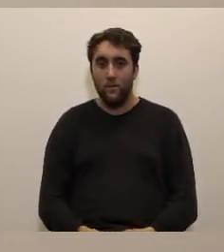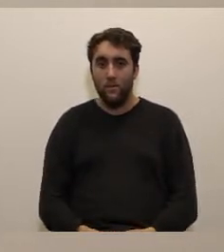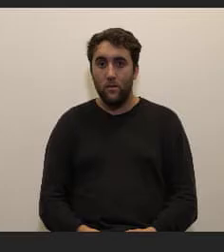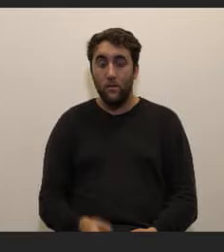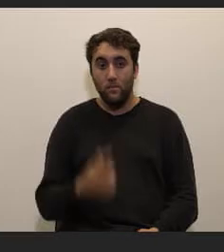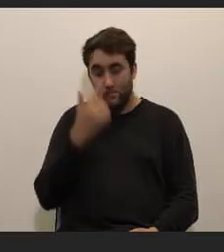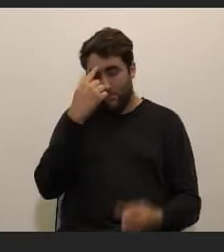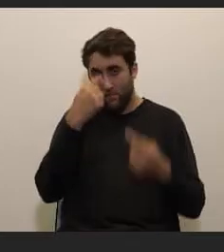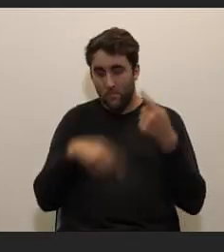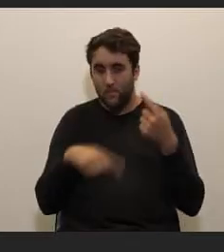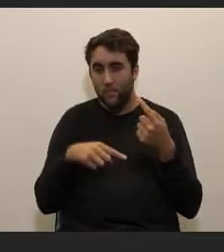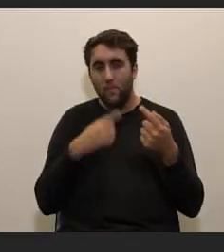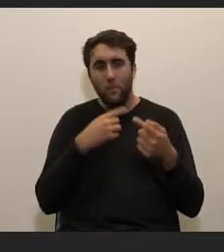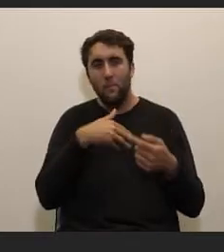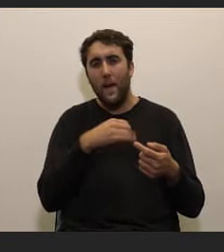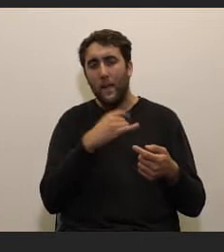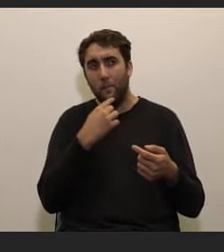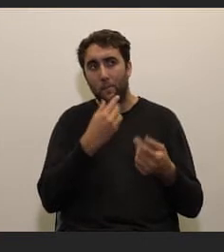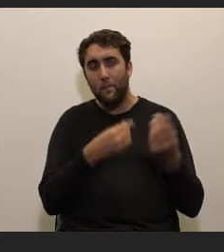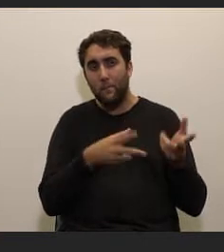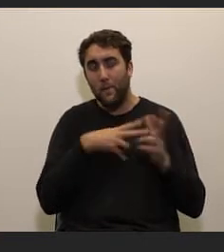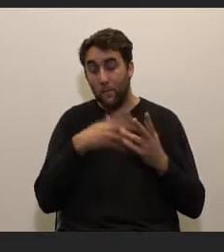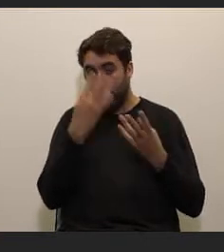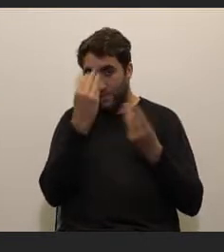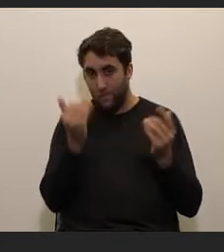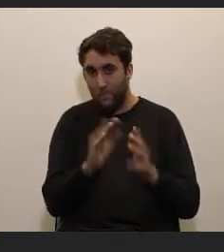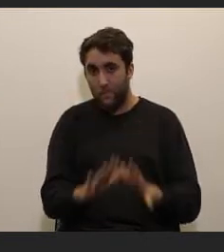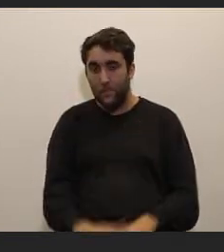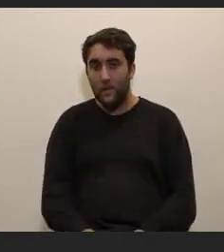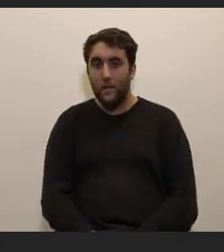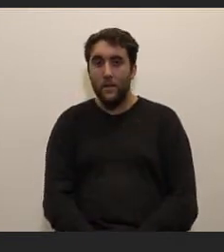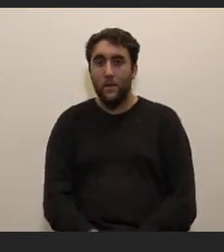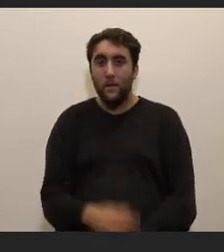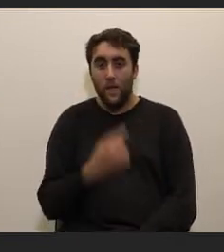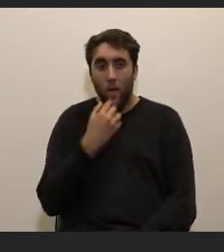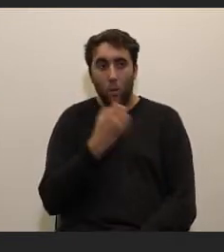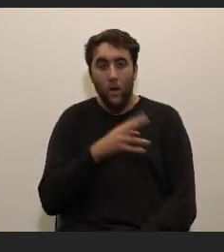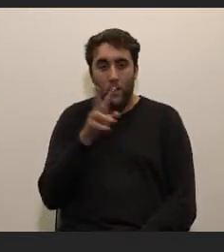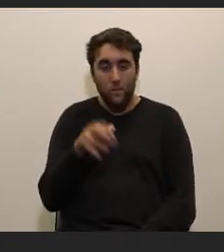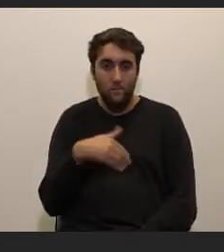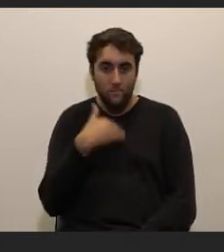Me quedé con algo que había dicho Mari al final y después, ahora se me fue, que estaba buena.